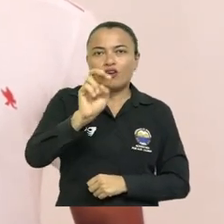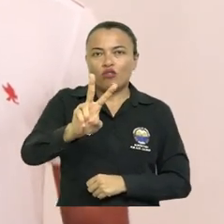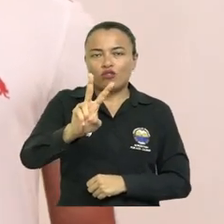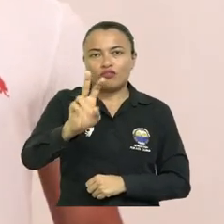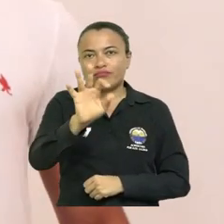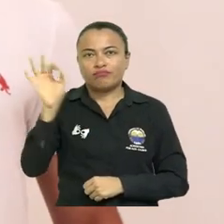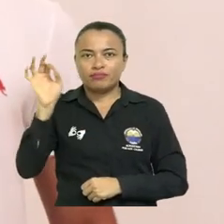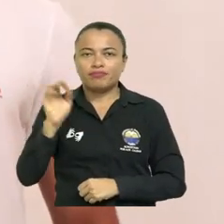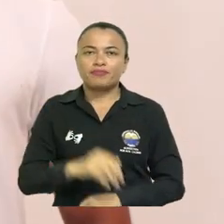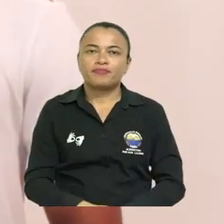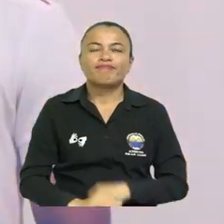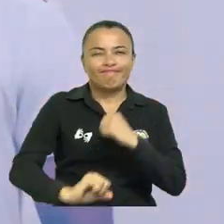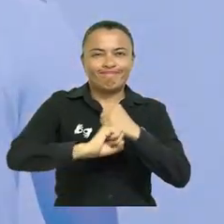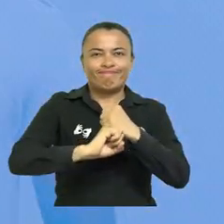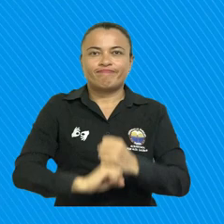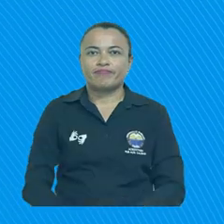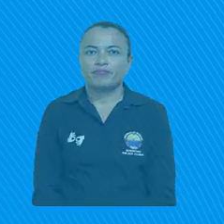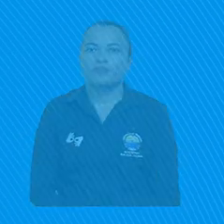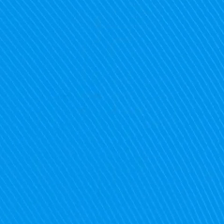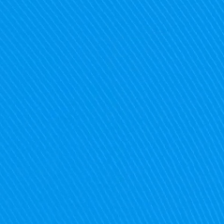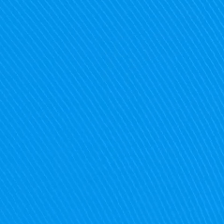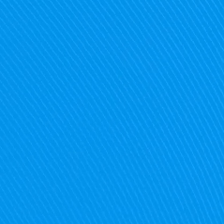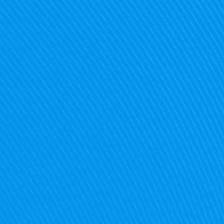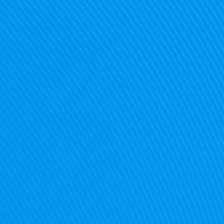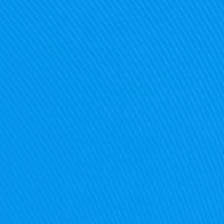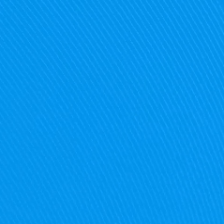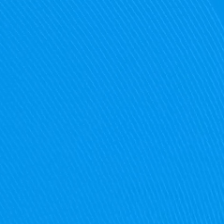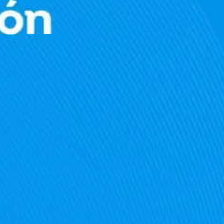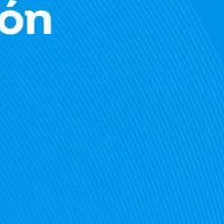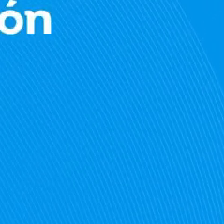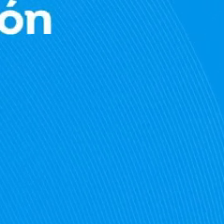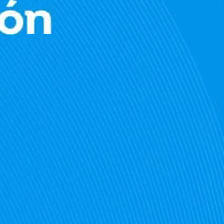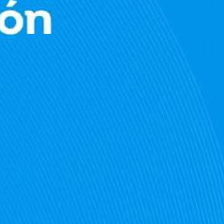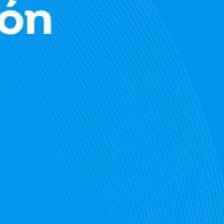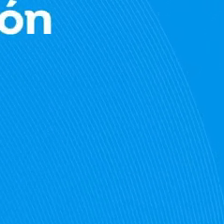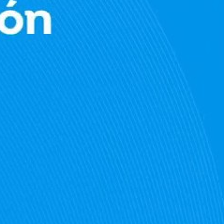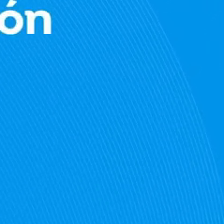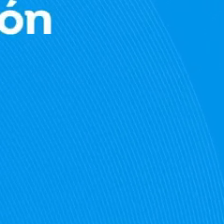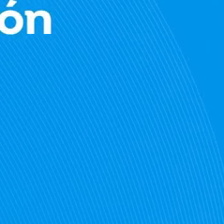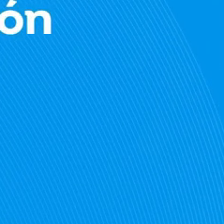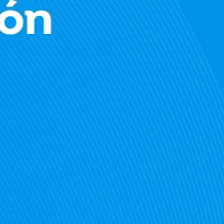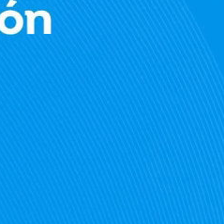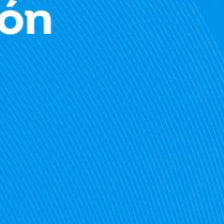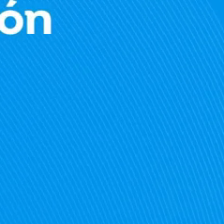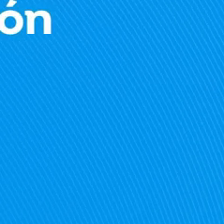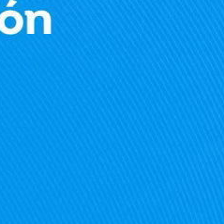al tarjetón. Contamos con tu apoyo.